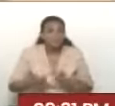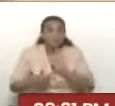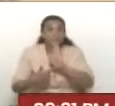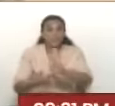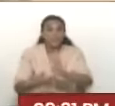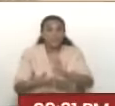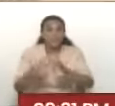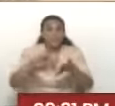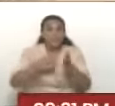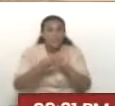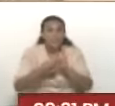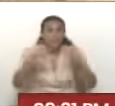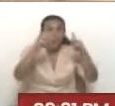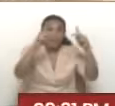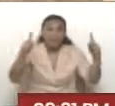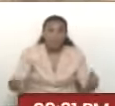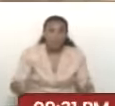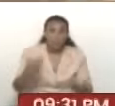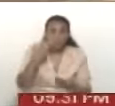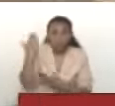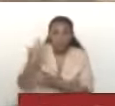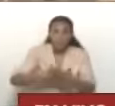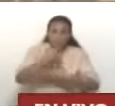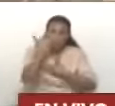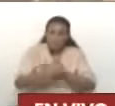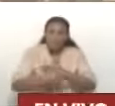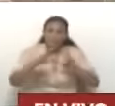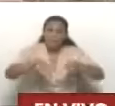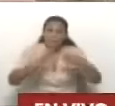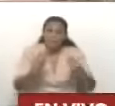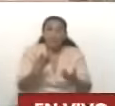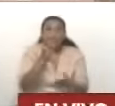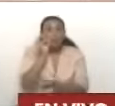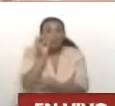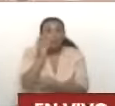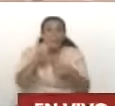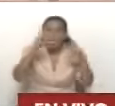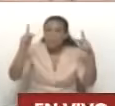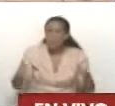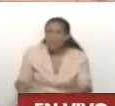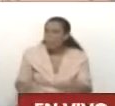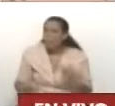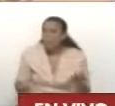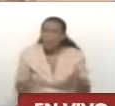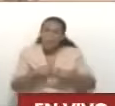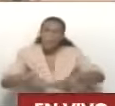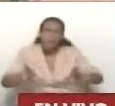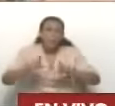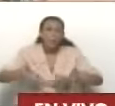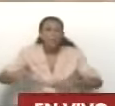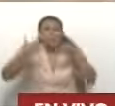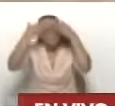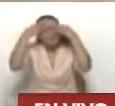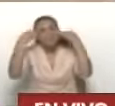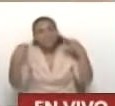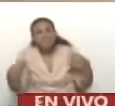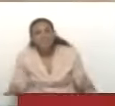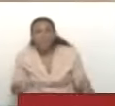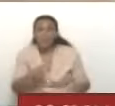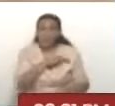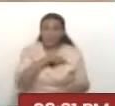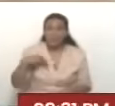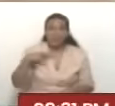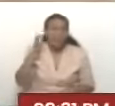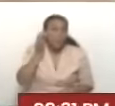que estos proyectos que tienen la modalidad de Café Móvil y kiosco es un espacio de esparcimiento, porque además para nosotras